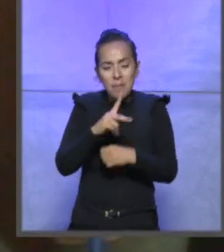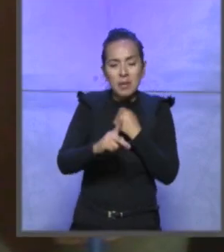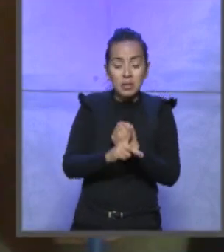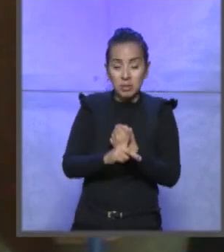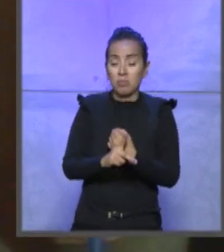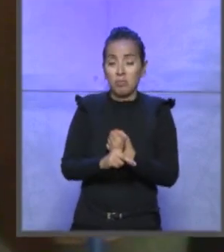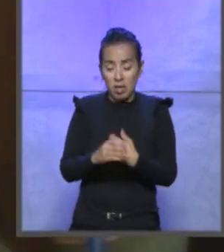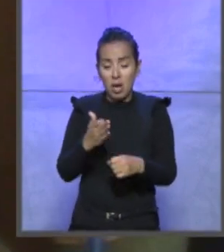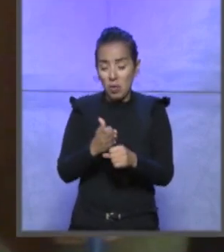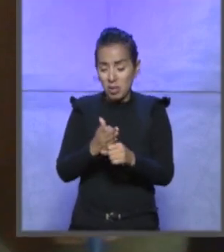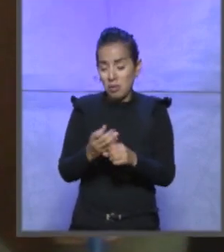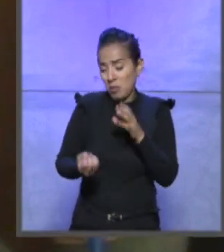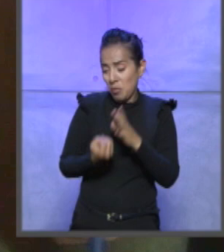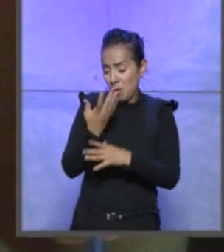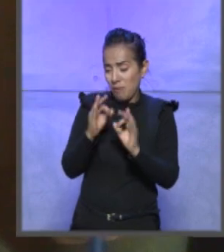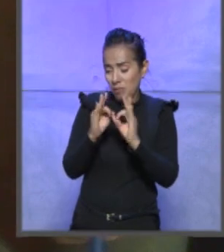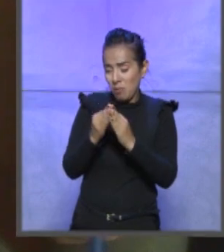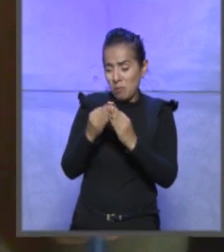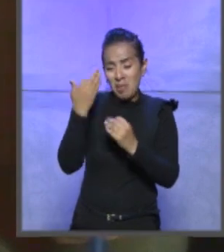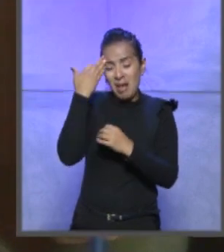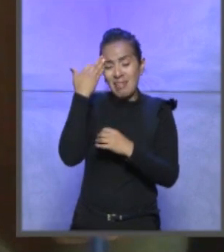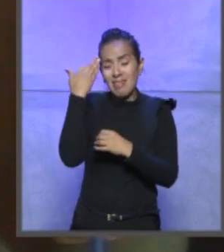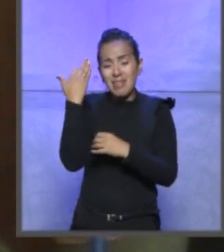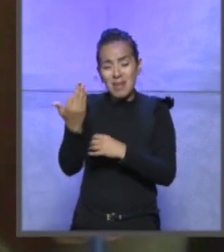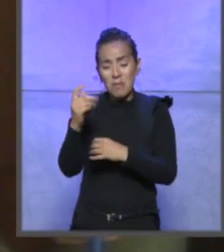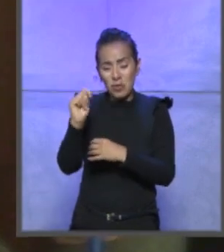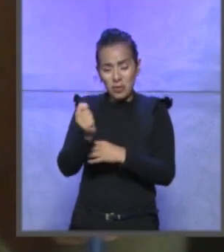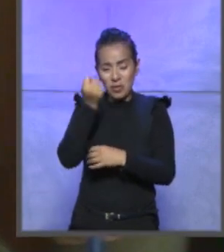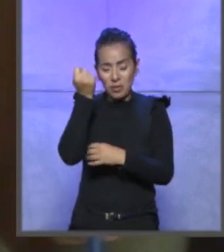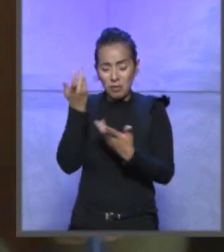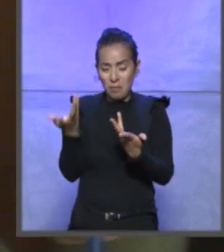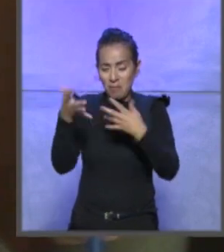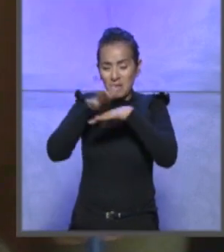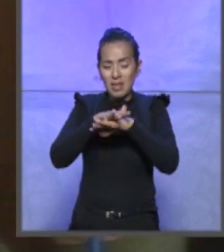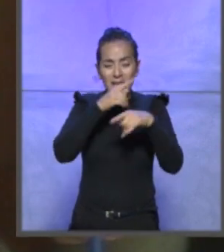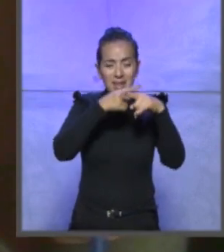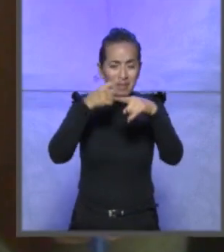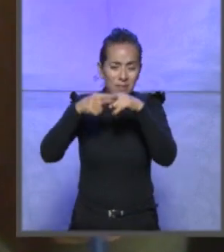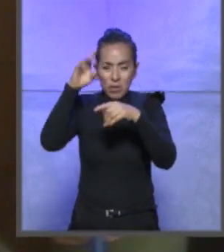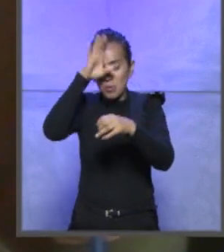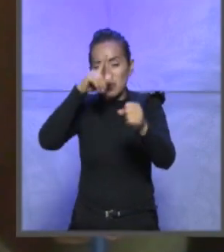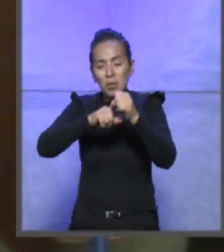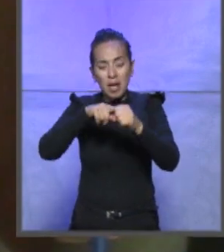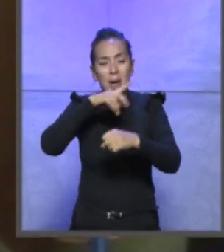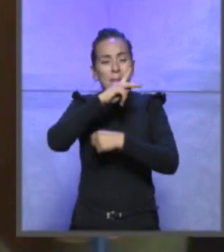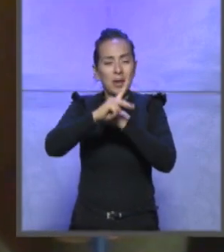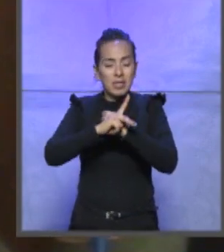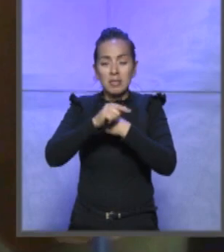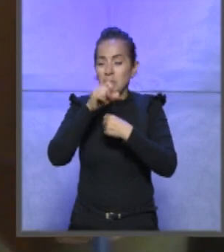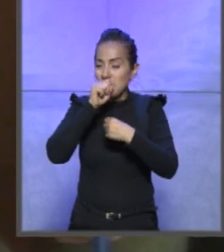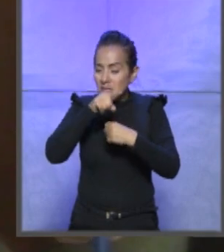una nueva época que hay, tanto con la tecnología como con la integración intercultural que hay entre países y